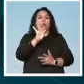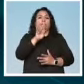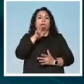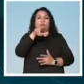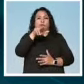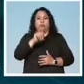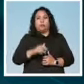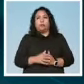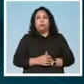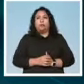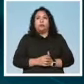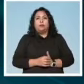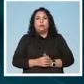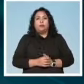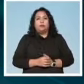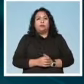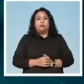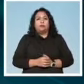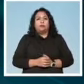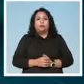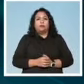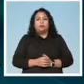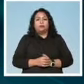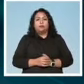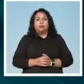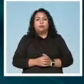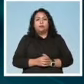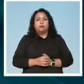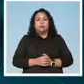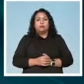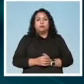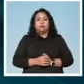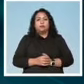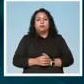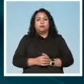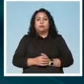corresponsal. Con la violencia y la migración. Y simplemente preguntar.